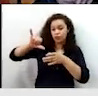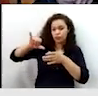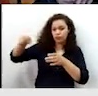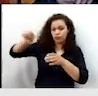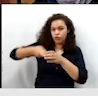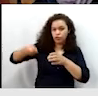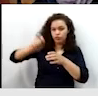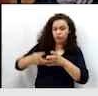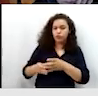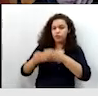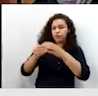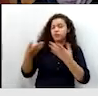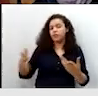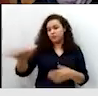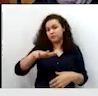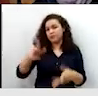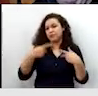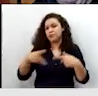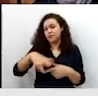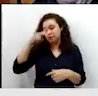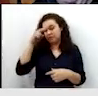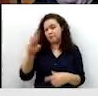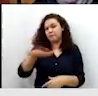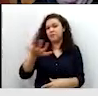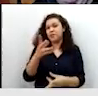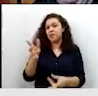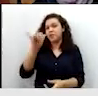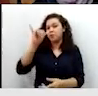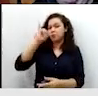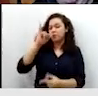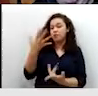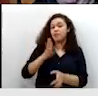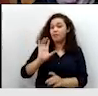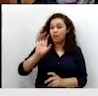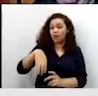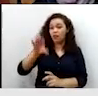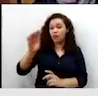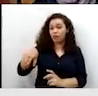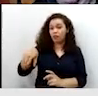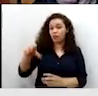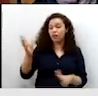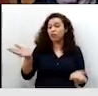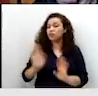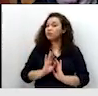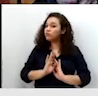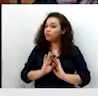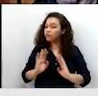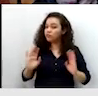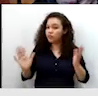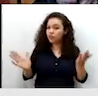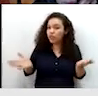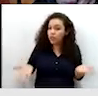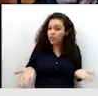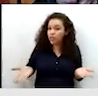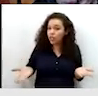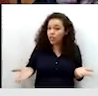le viene pegando mucho a la población mexicana, que pues ya las cocas, pues si se dan cuenta, pues ya está ahí, había hasta de